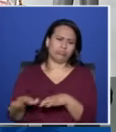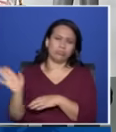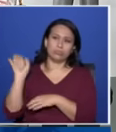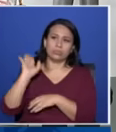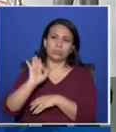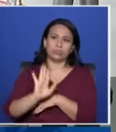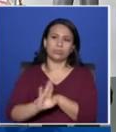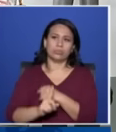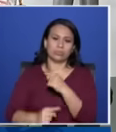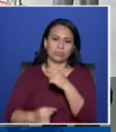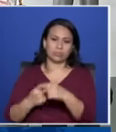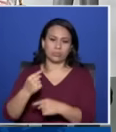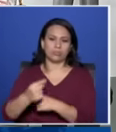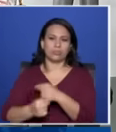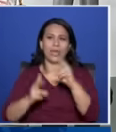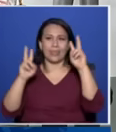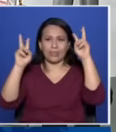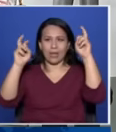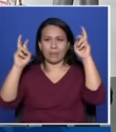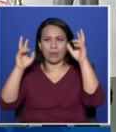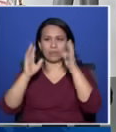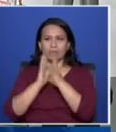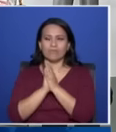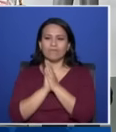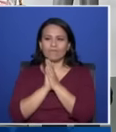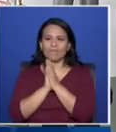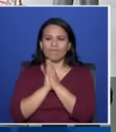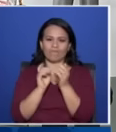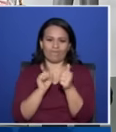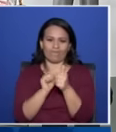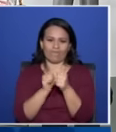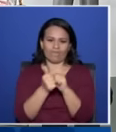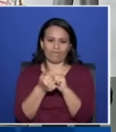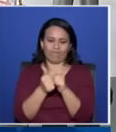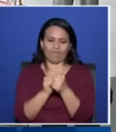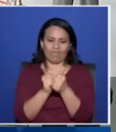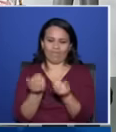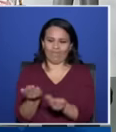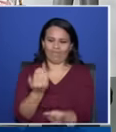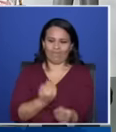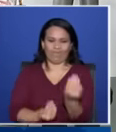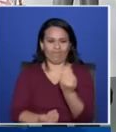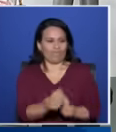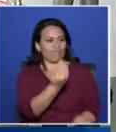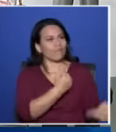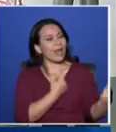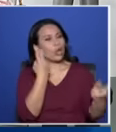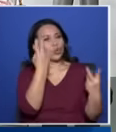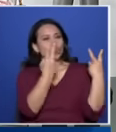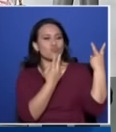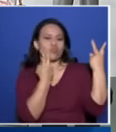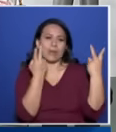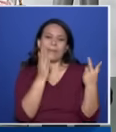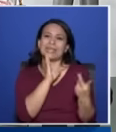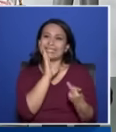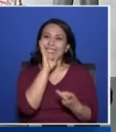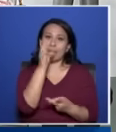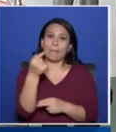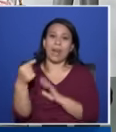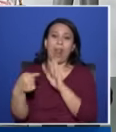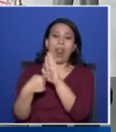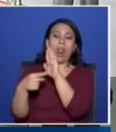que en materia de deporte, en materia de atraer al turista, pero siempre y